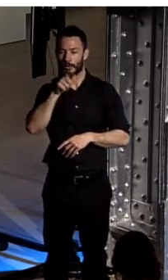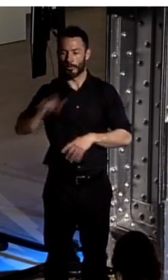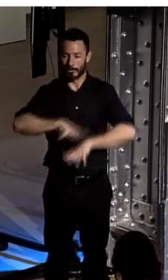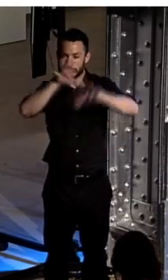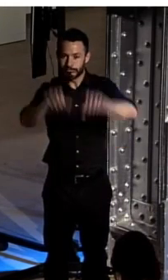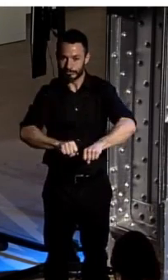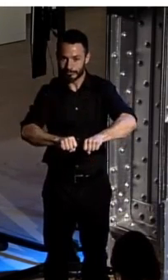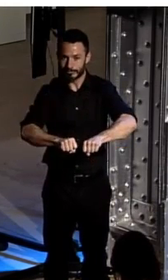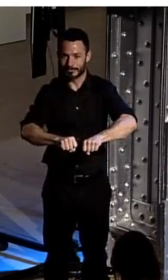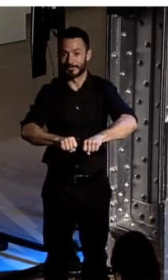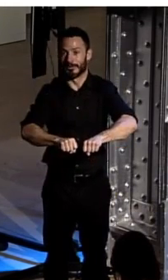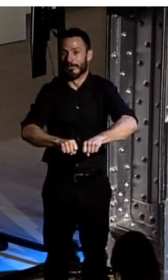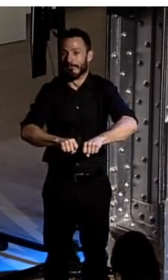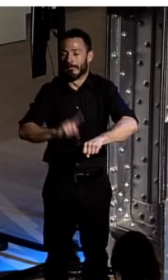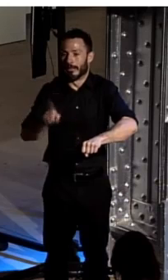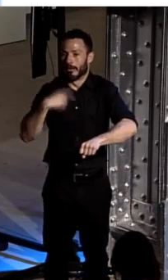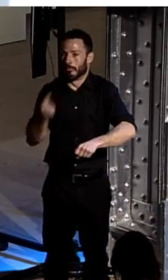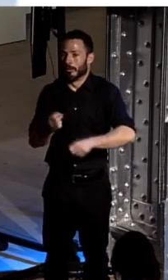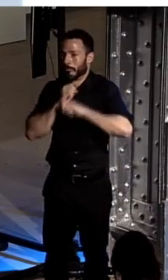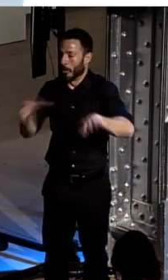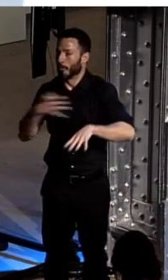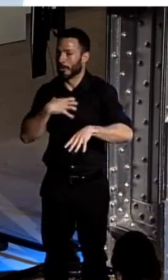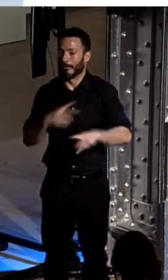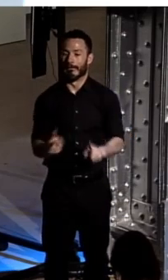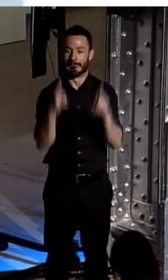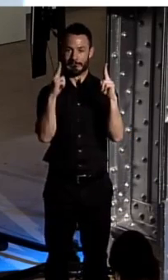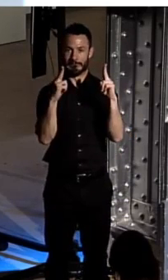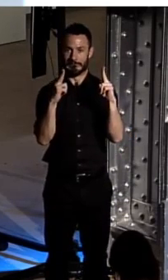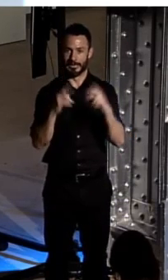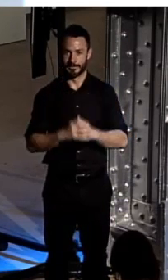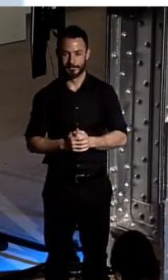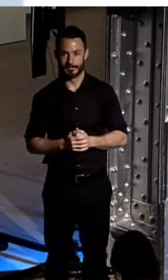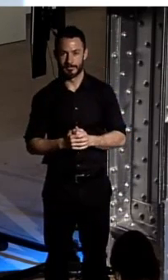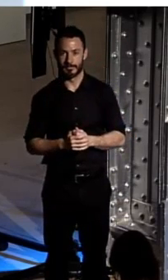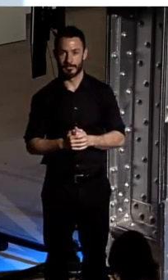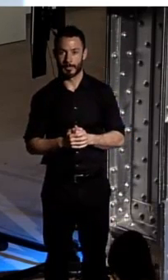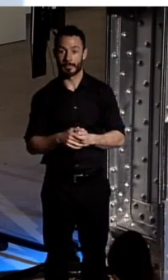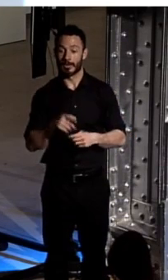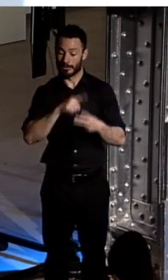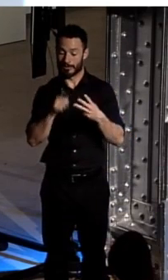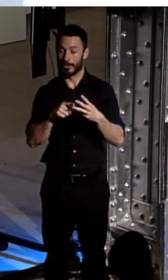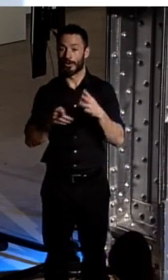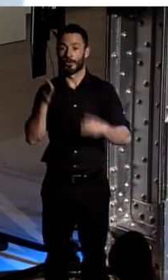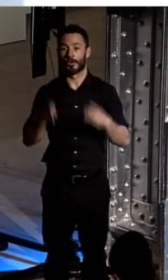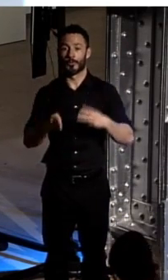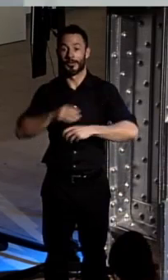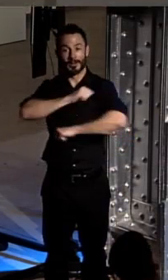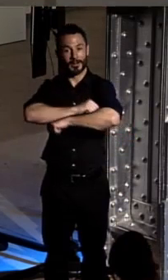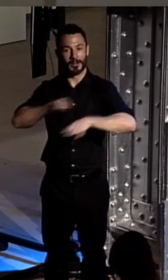y entonces tuvieron que cortar esa parte de la entrevista. Esta es una robot recepcionista en un